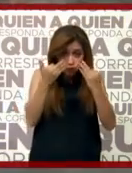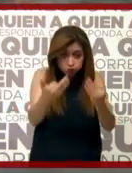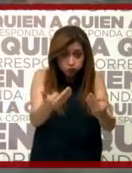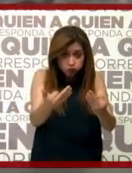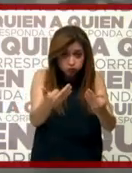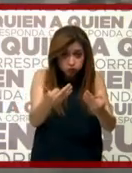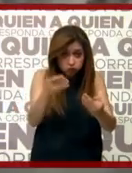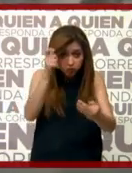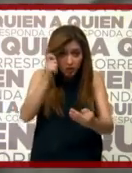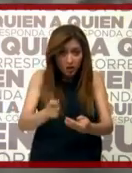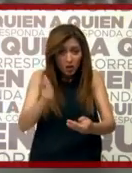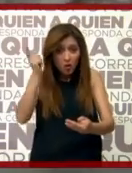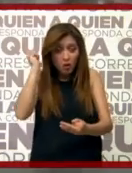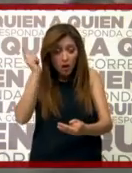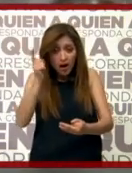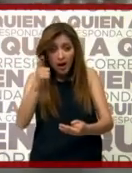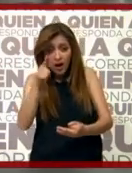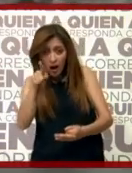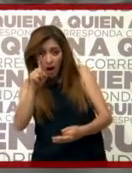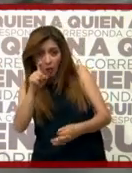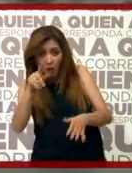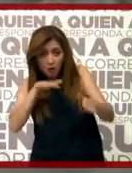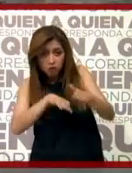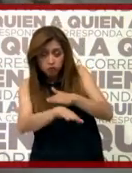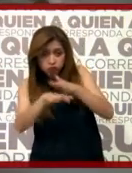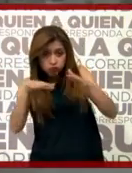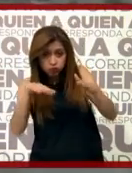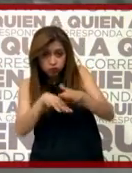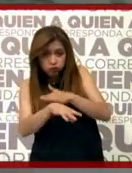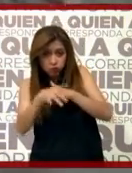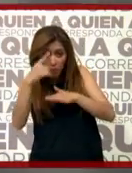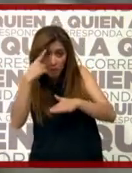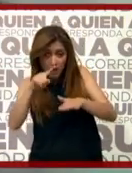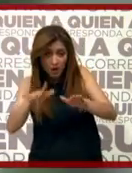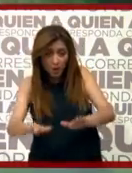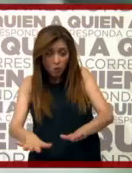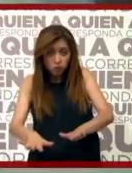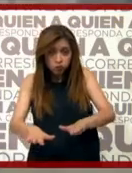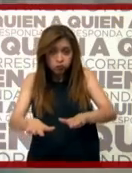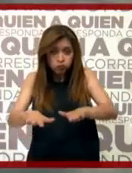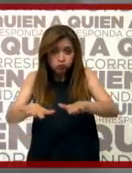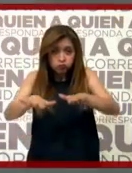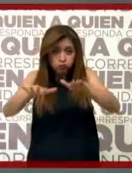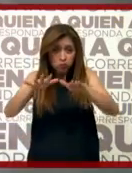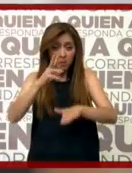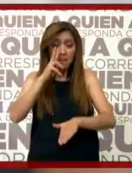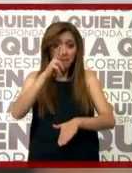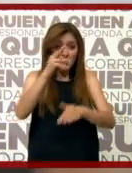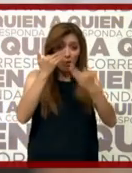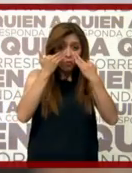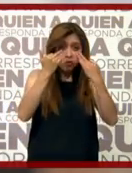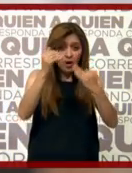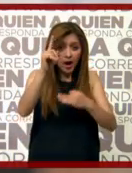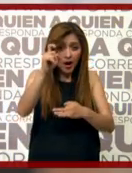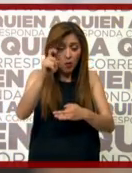Primeramente que todo salga bien y que el agua corra, para que se alcance a medir la altura de esta alcantarilla y vean los niveles de agua.